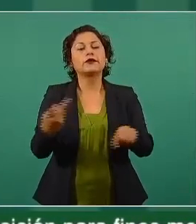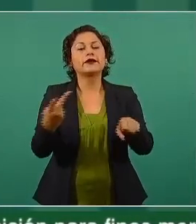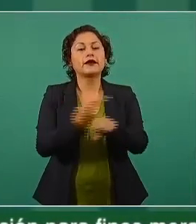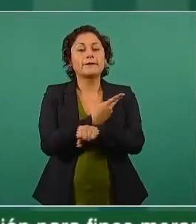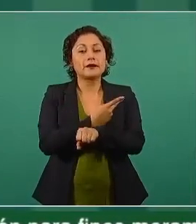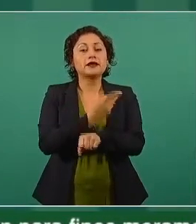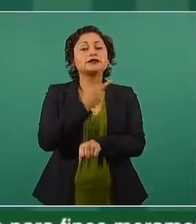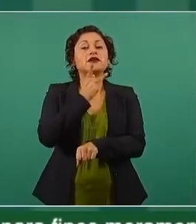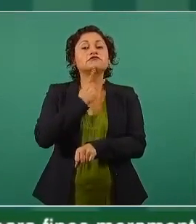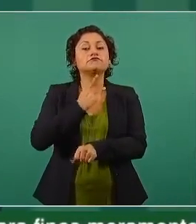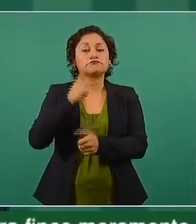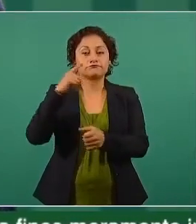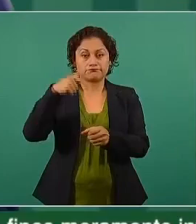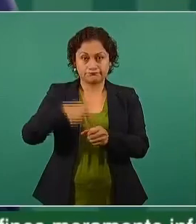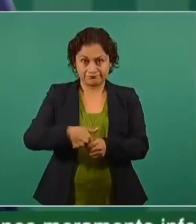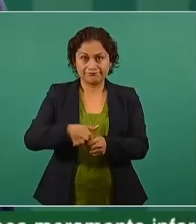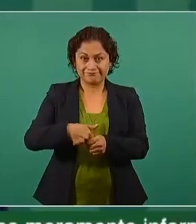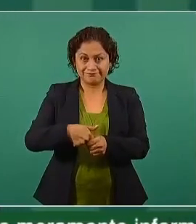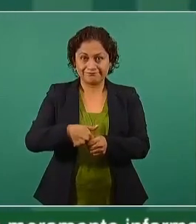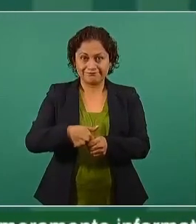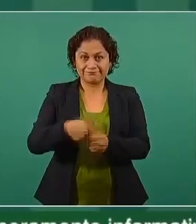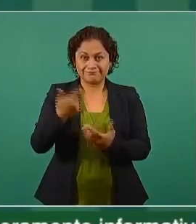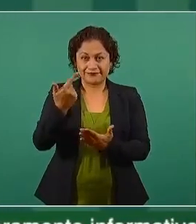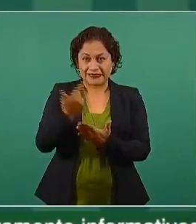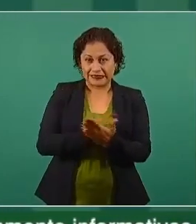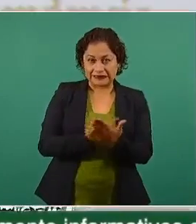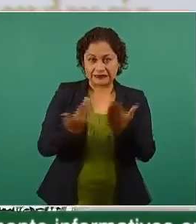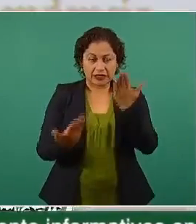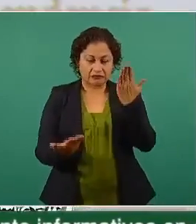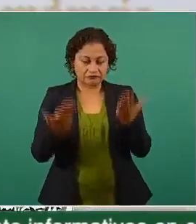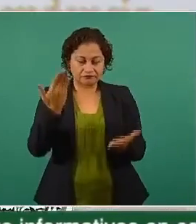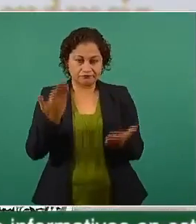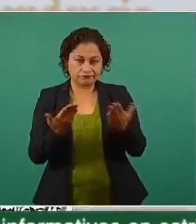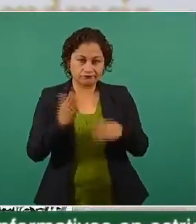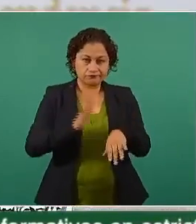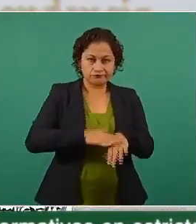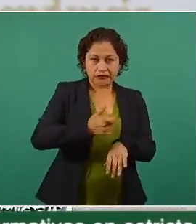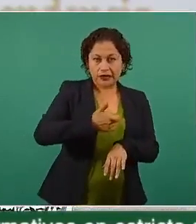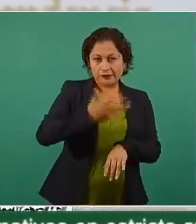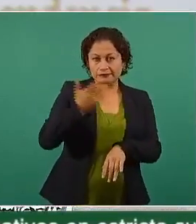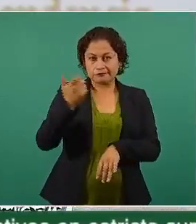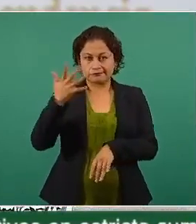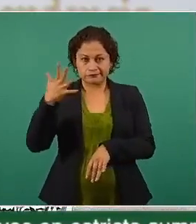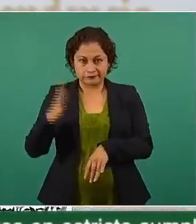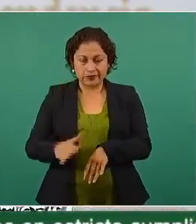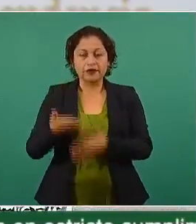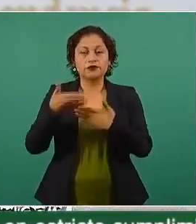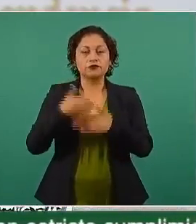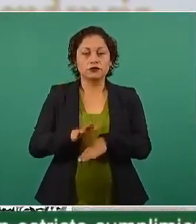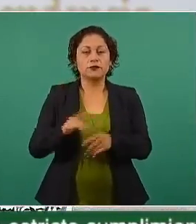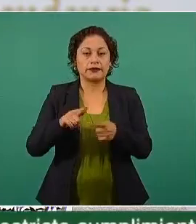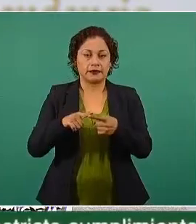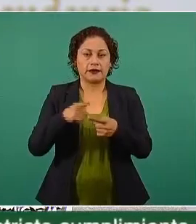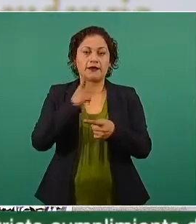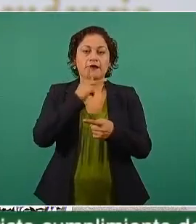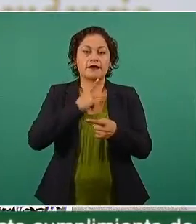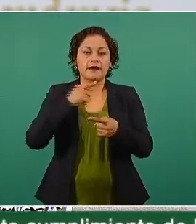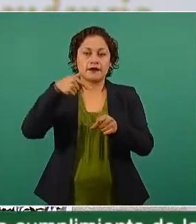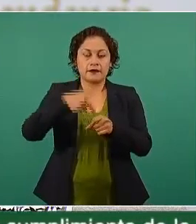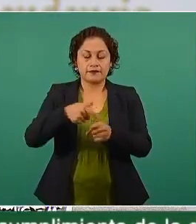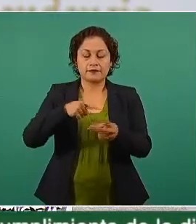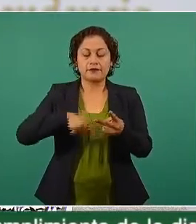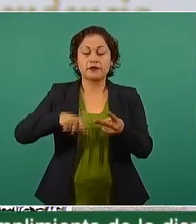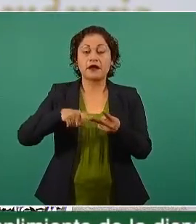combustibles, el quién es quién en los precios de las gasolinas, del diésel, del gas.